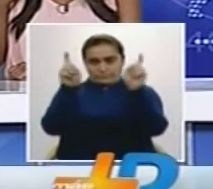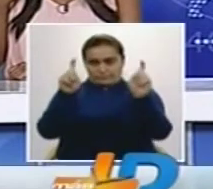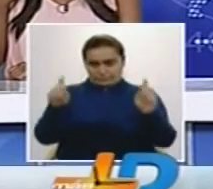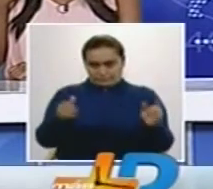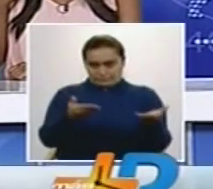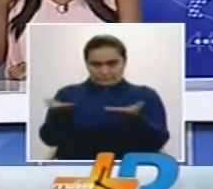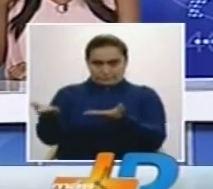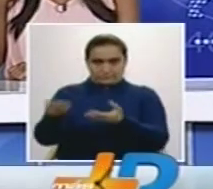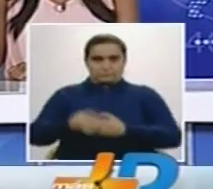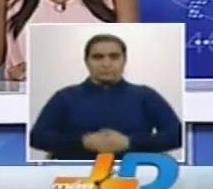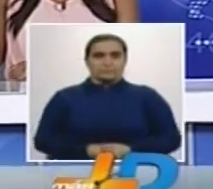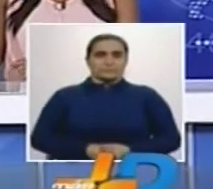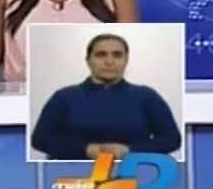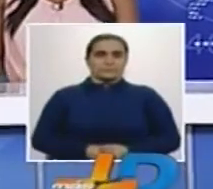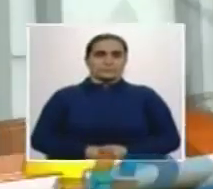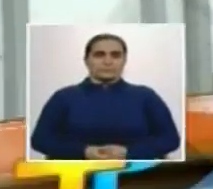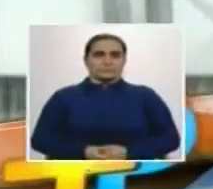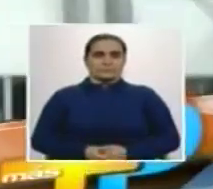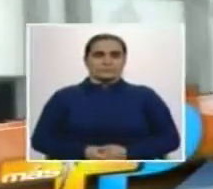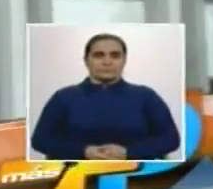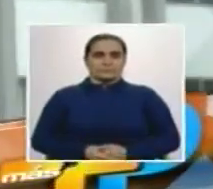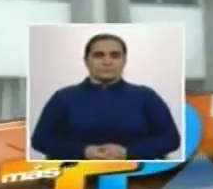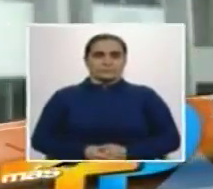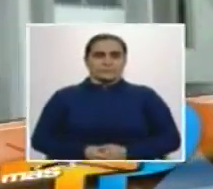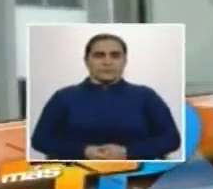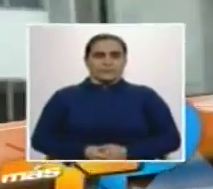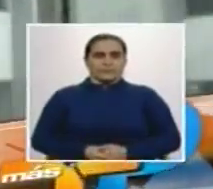son nuestros titulares.